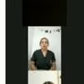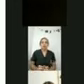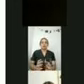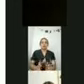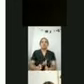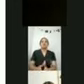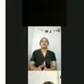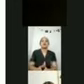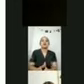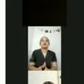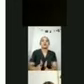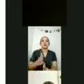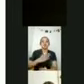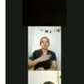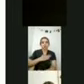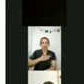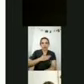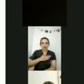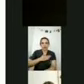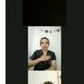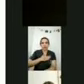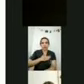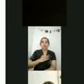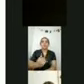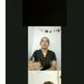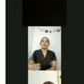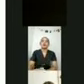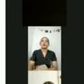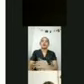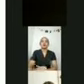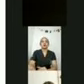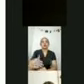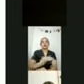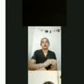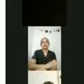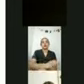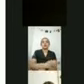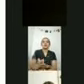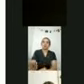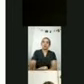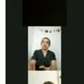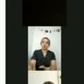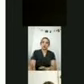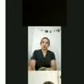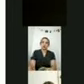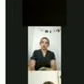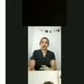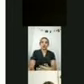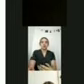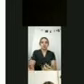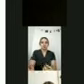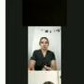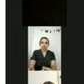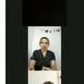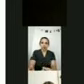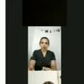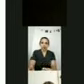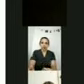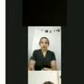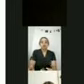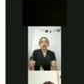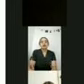basa es, necesito tener mi propia escritura, pero voy a adquirir conocimiento de la escritura de mis otros compañeros para poder formar